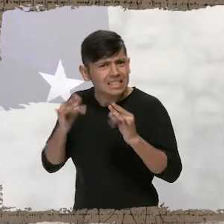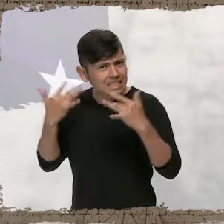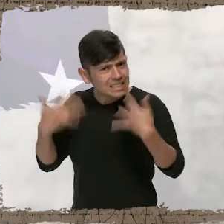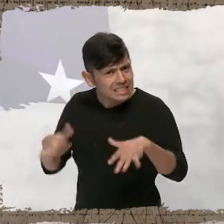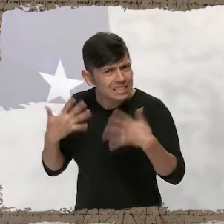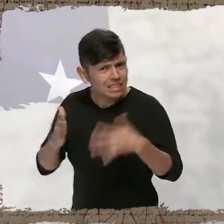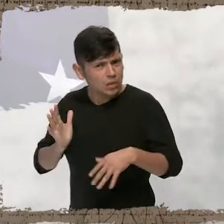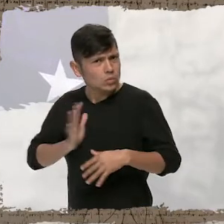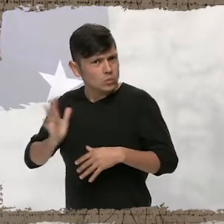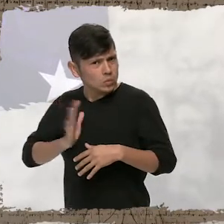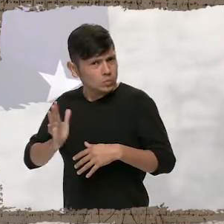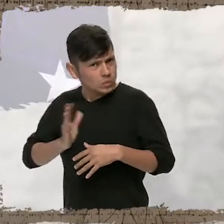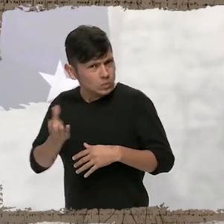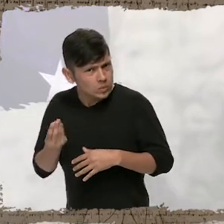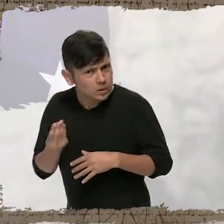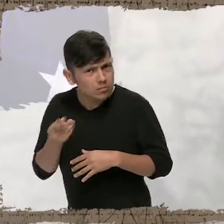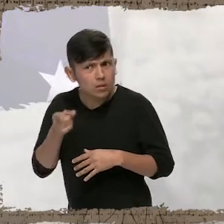a asustar